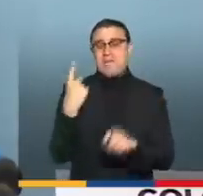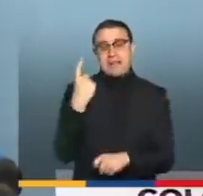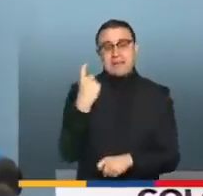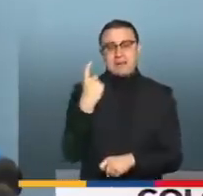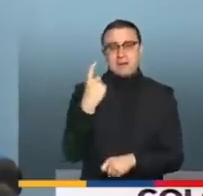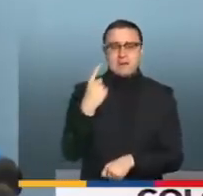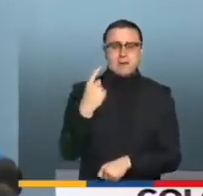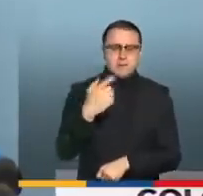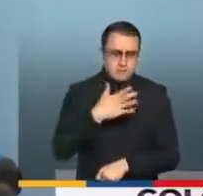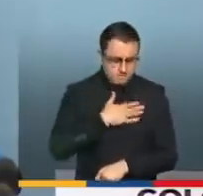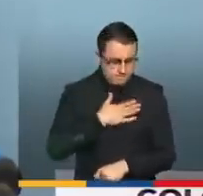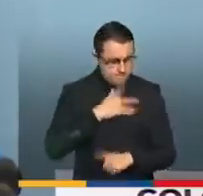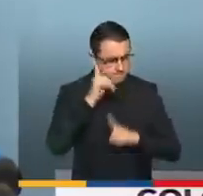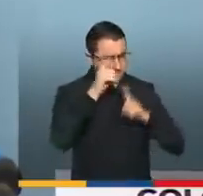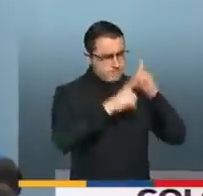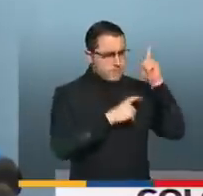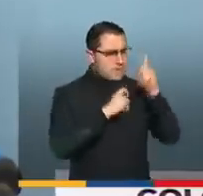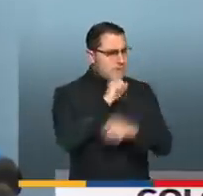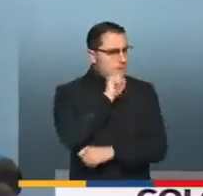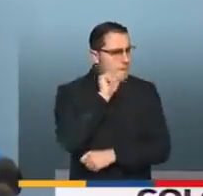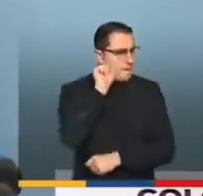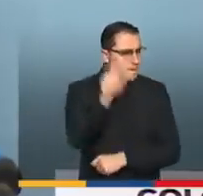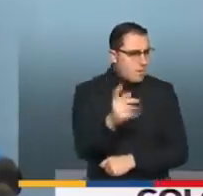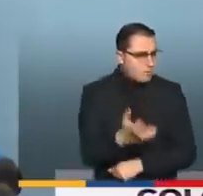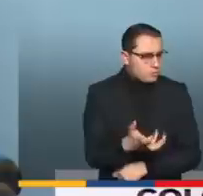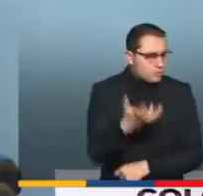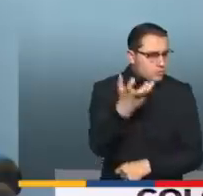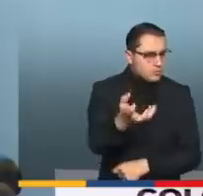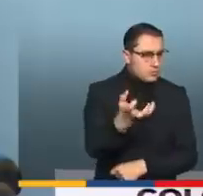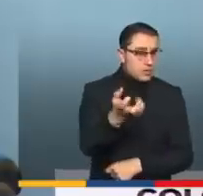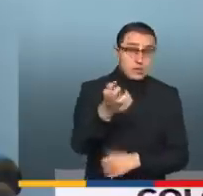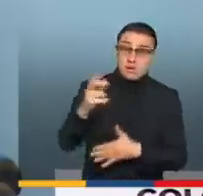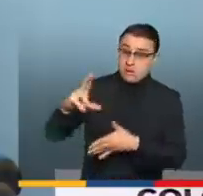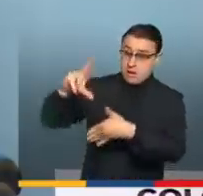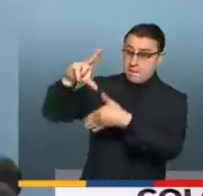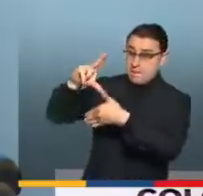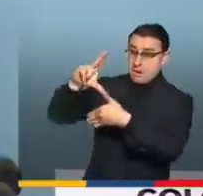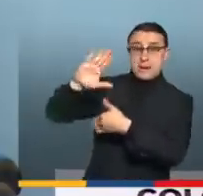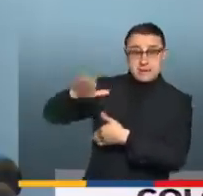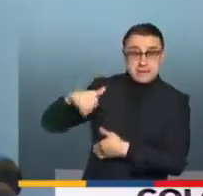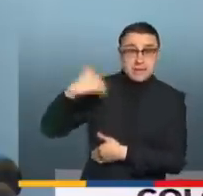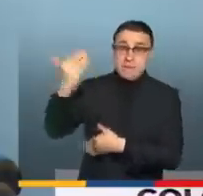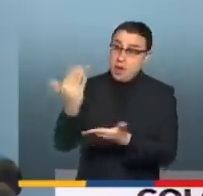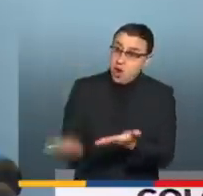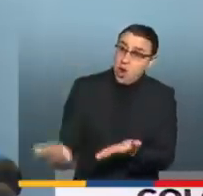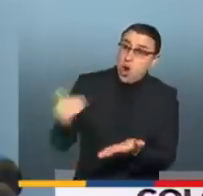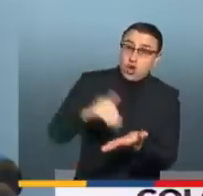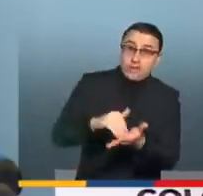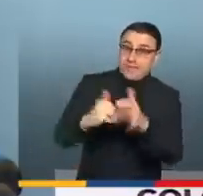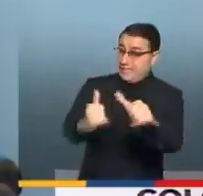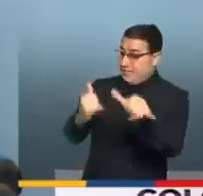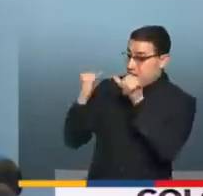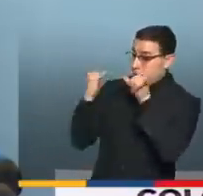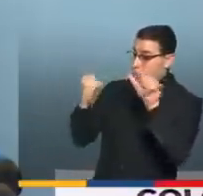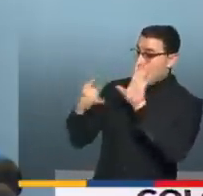La pregunta que yo me hago es, ¿América Latina volverá a los años 70?